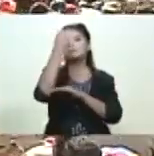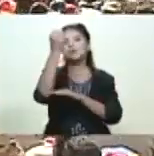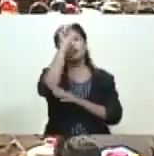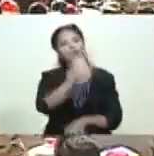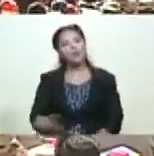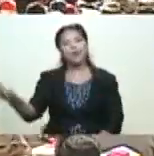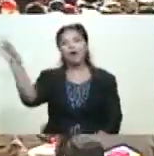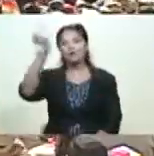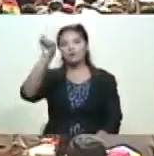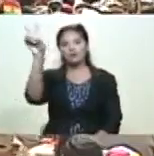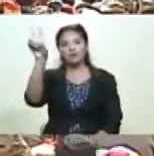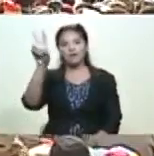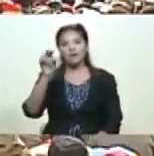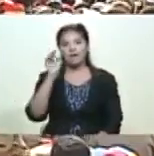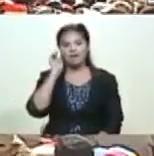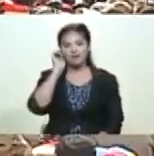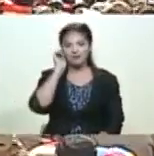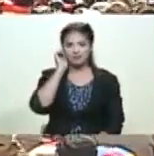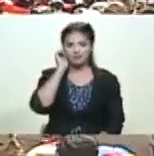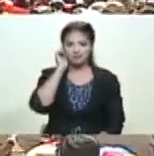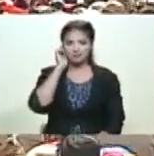punta a punta.